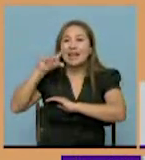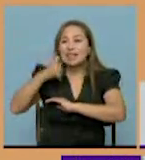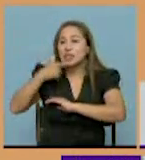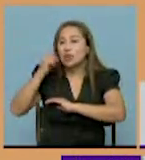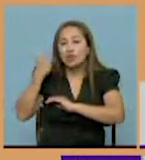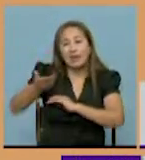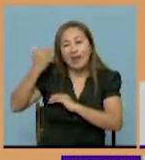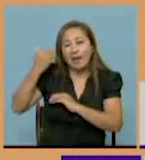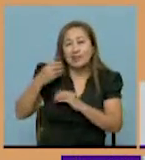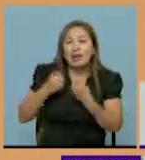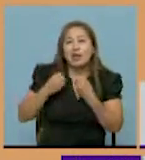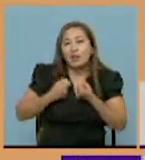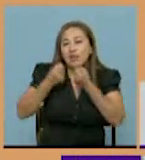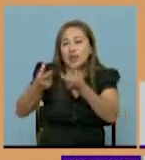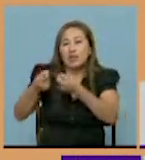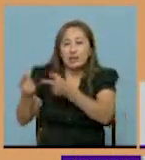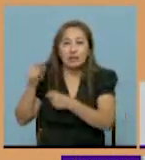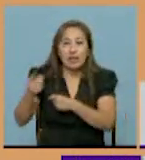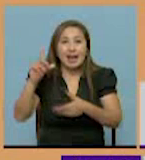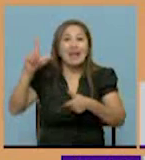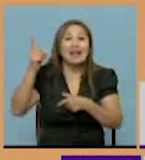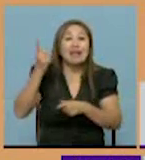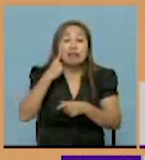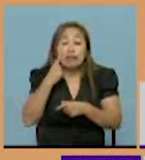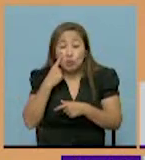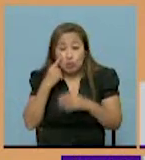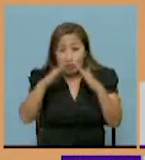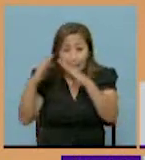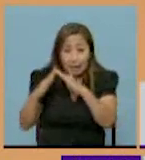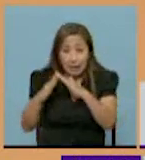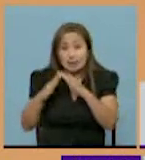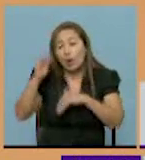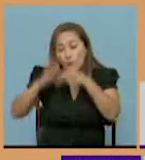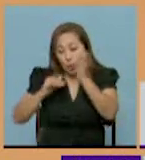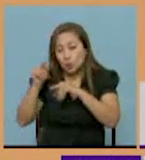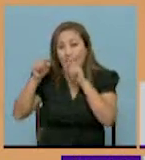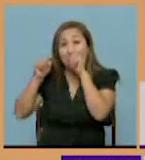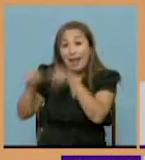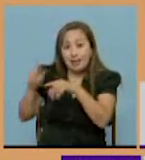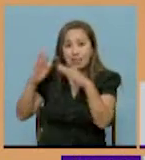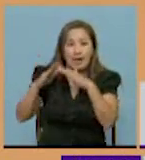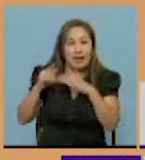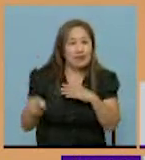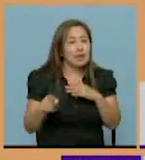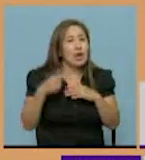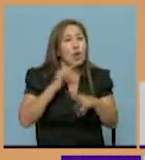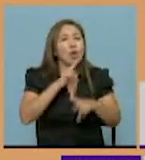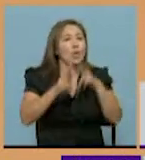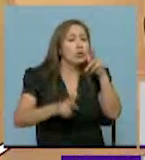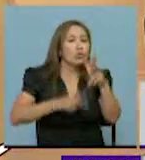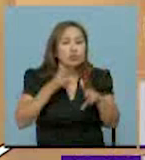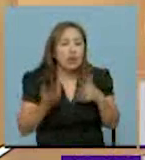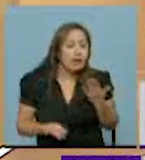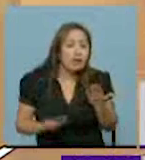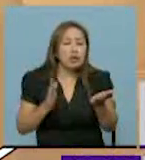que veníamos ya haciendo sorteos, y el Instituto de Viviendas está haciendo viviendas también en ese sector. Cuando se habla de todas estas